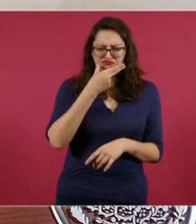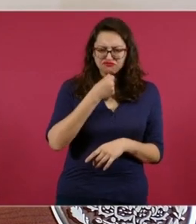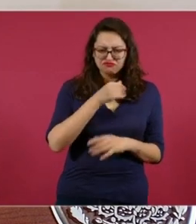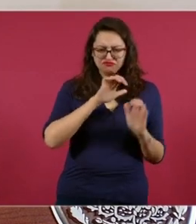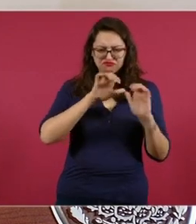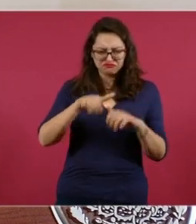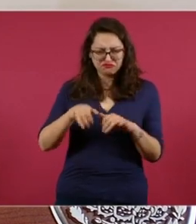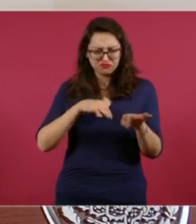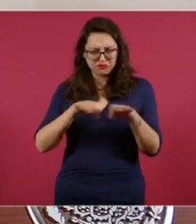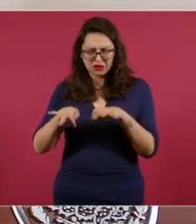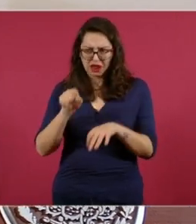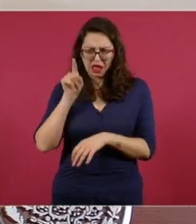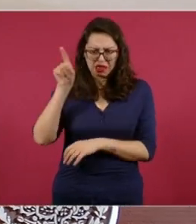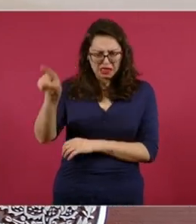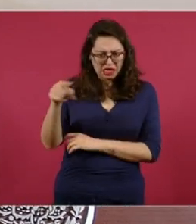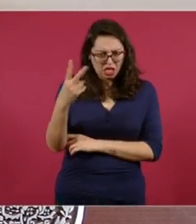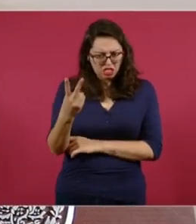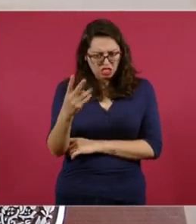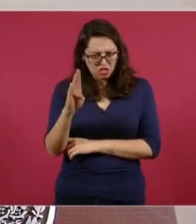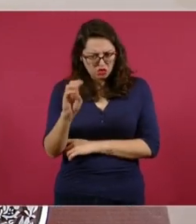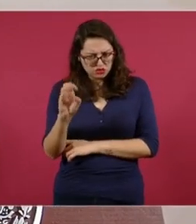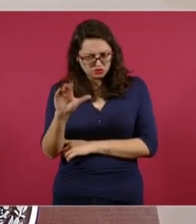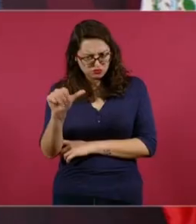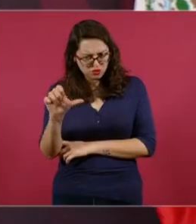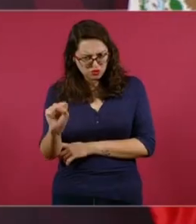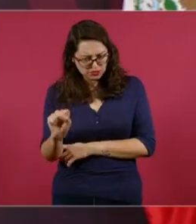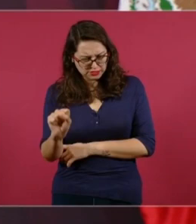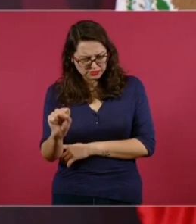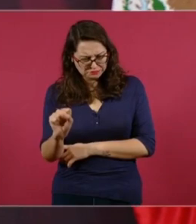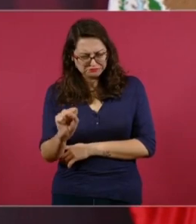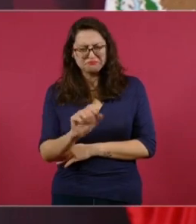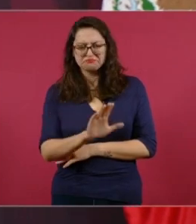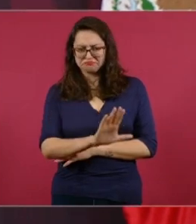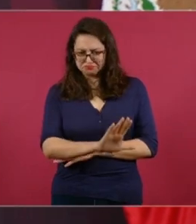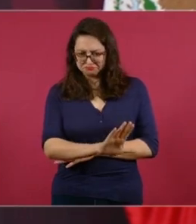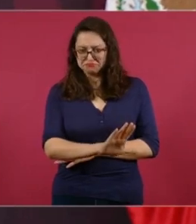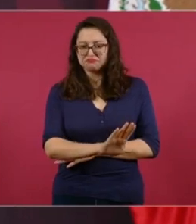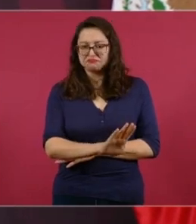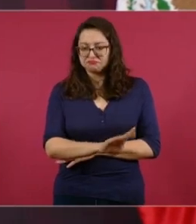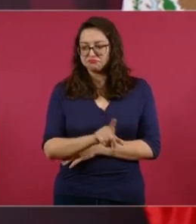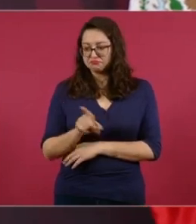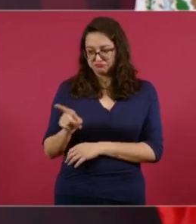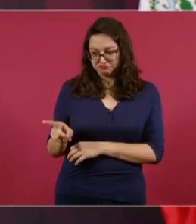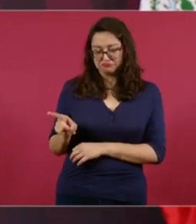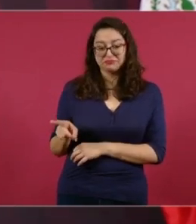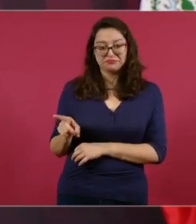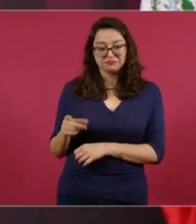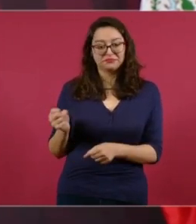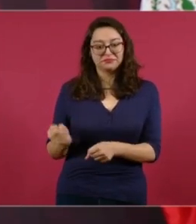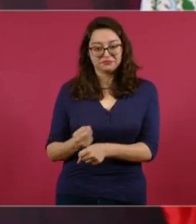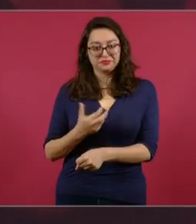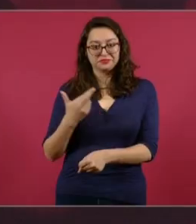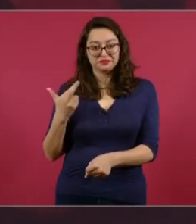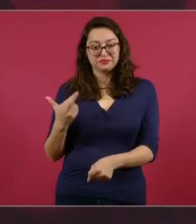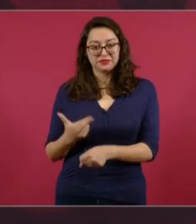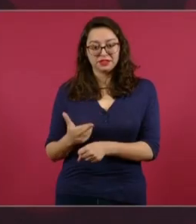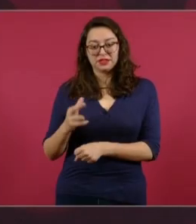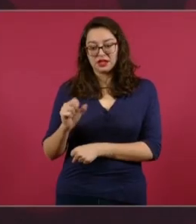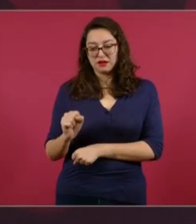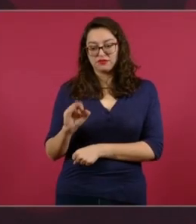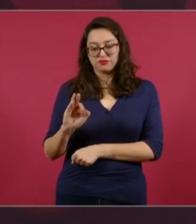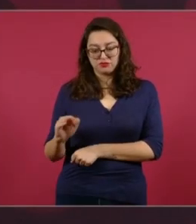estoy seguro que el secretario de la Función Pública